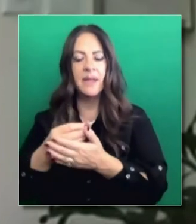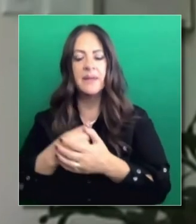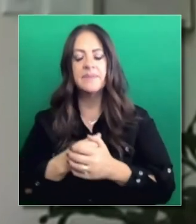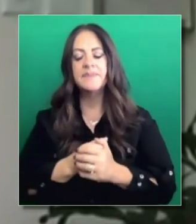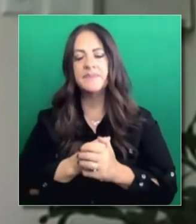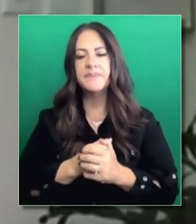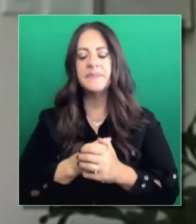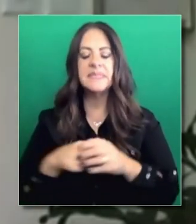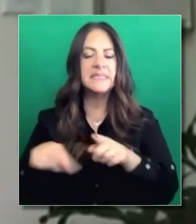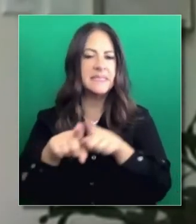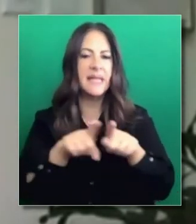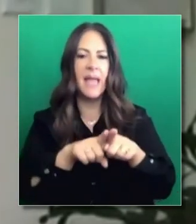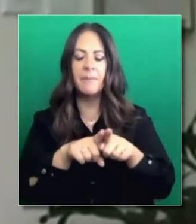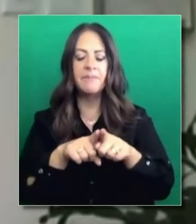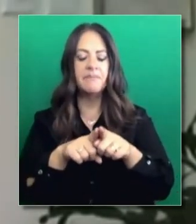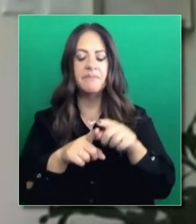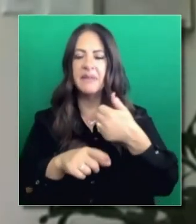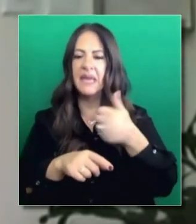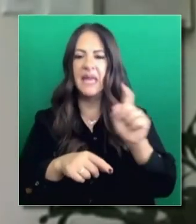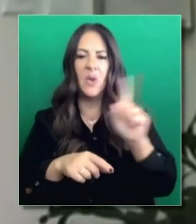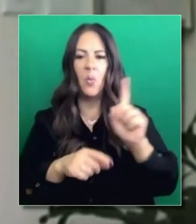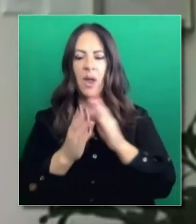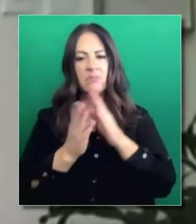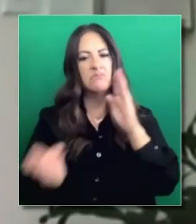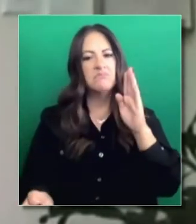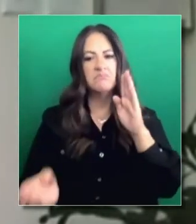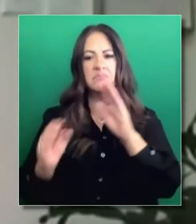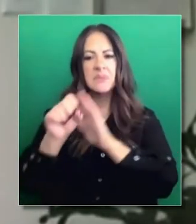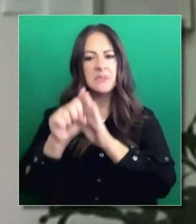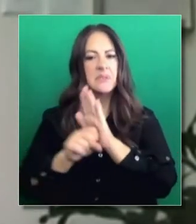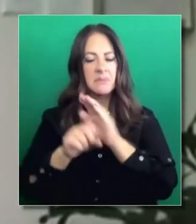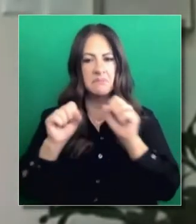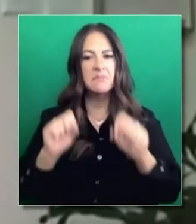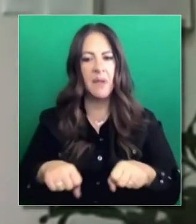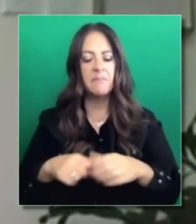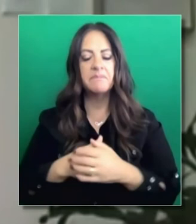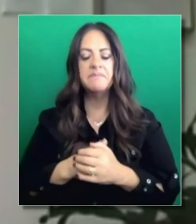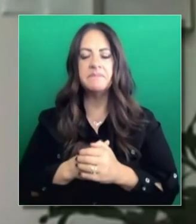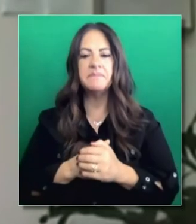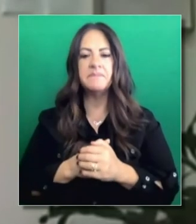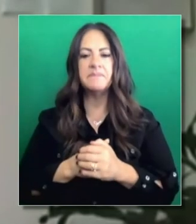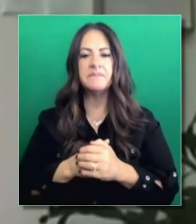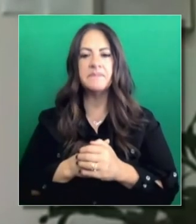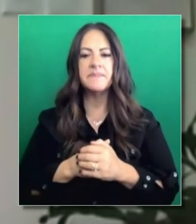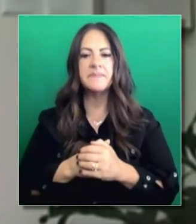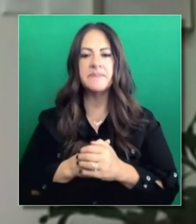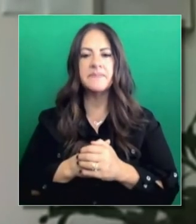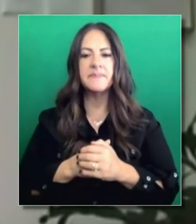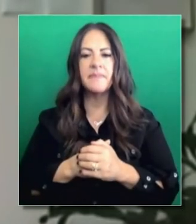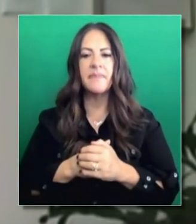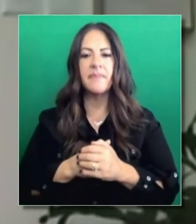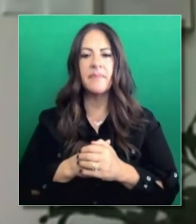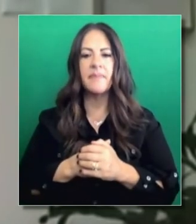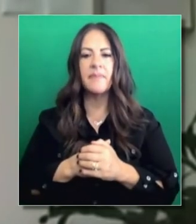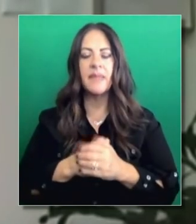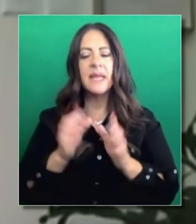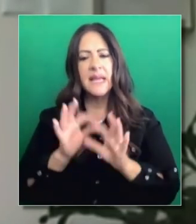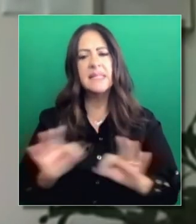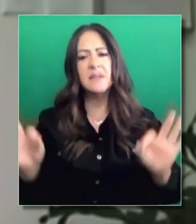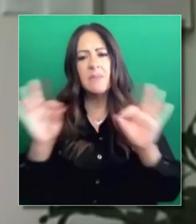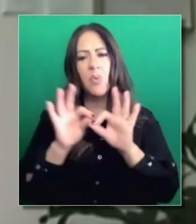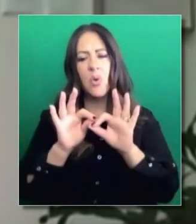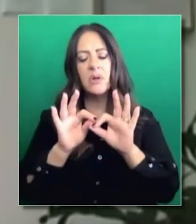esa coyuntura para ver qué sucederá más adelante. Entonces hemos hecho todo